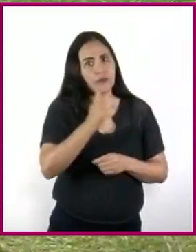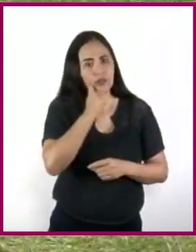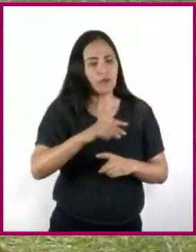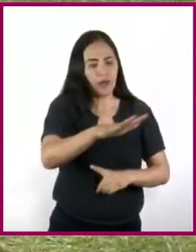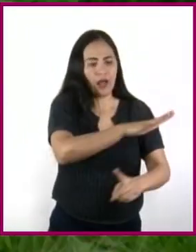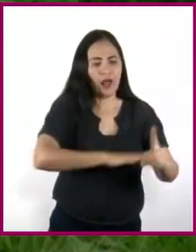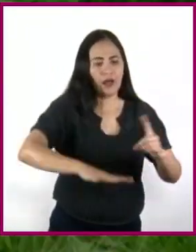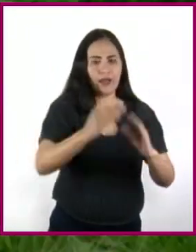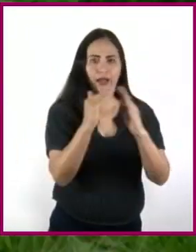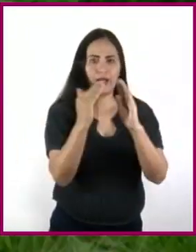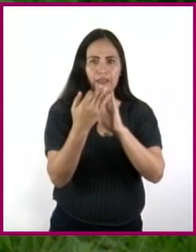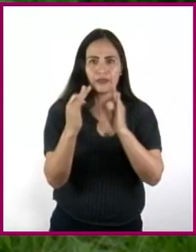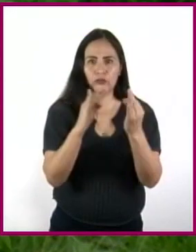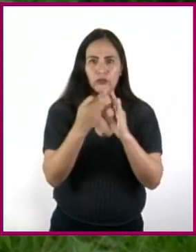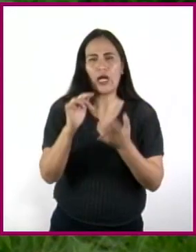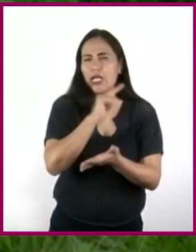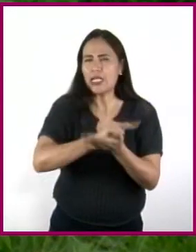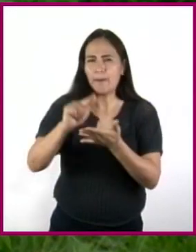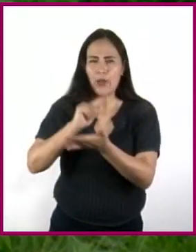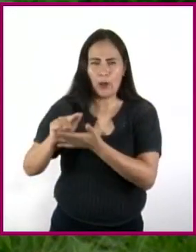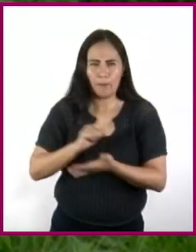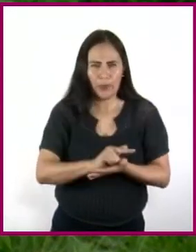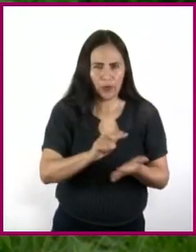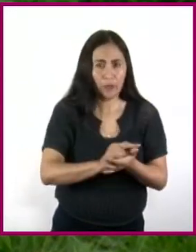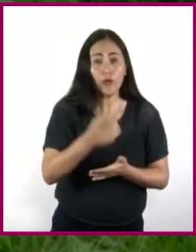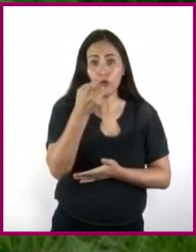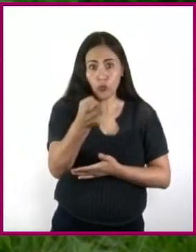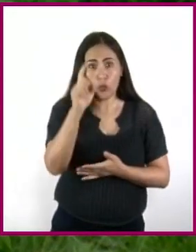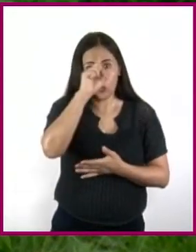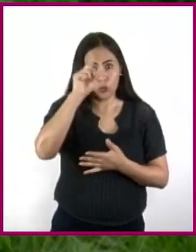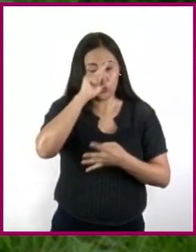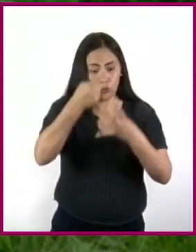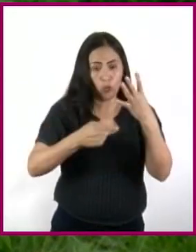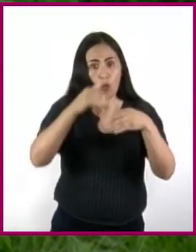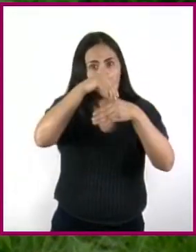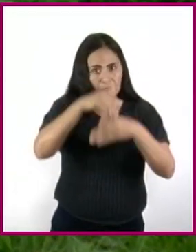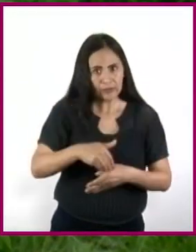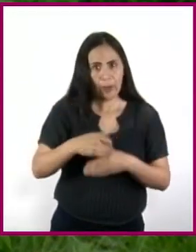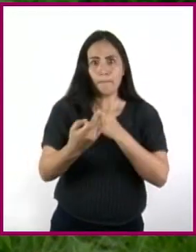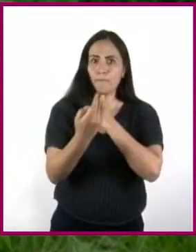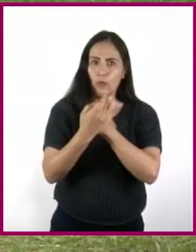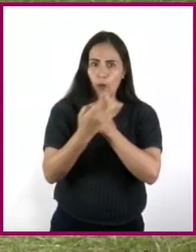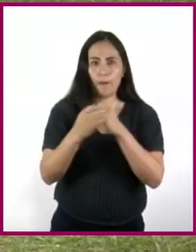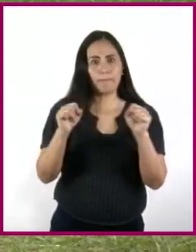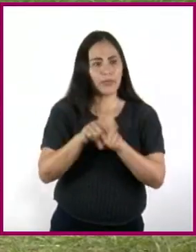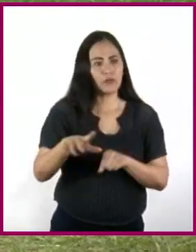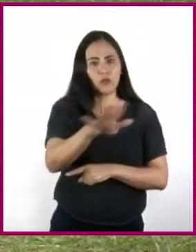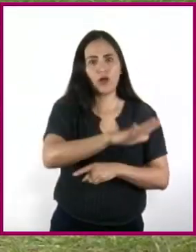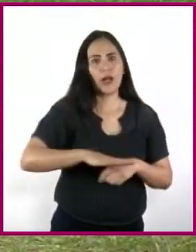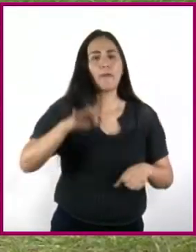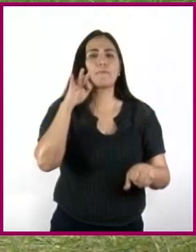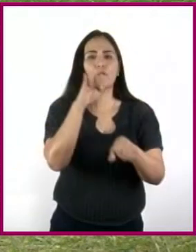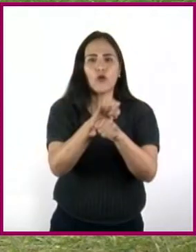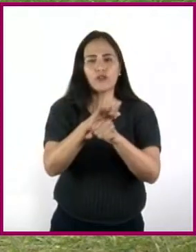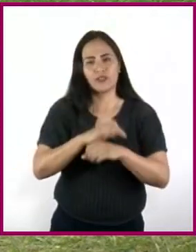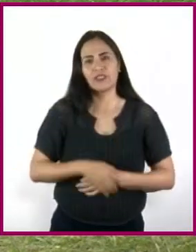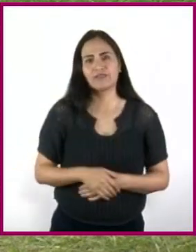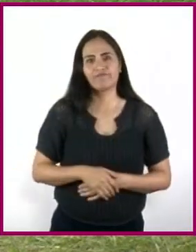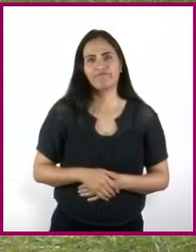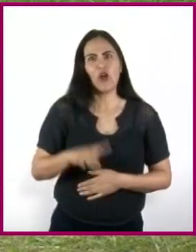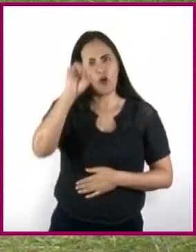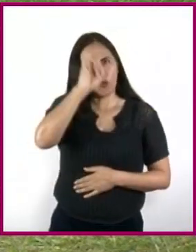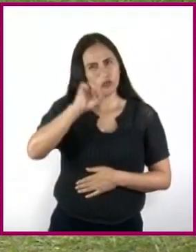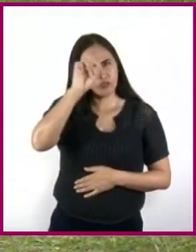alrededores de la casa. Piensa que con estas medidas nos protegemos y protegemos a los demás. Hablando de recomendaciones,